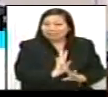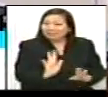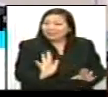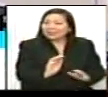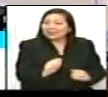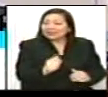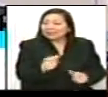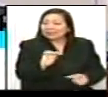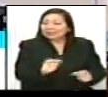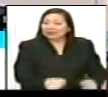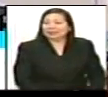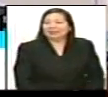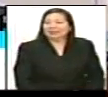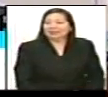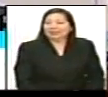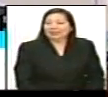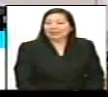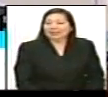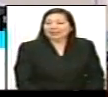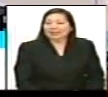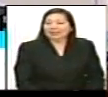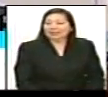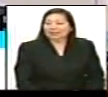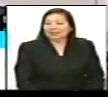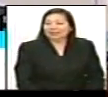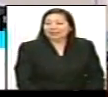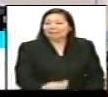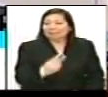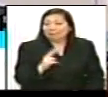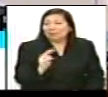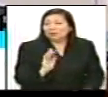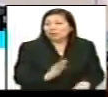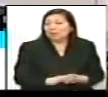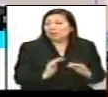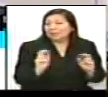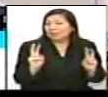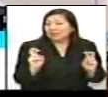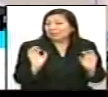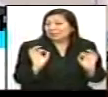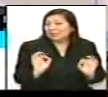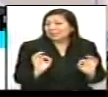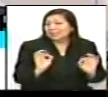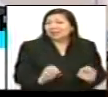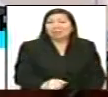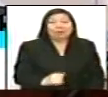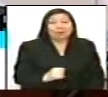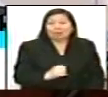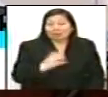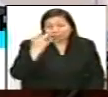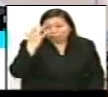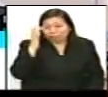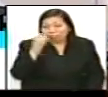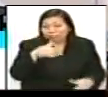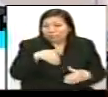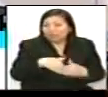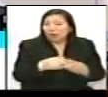lo son las personas que como Diana ven estos temas recurrentemente. Yo no soy un experto electoral, hablo más como un observador,